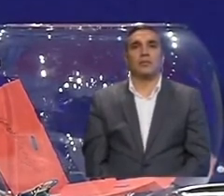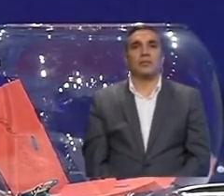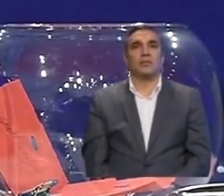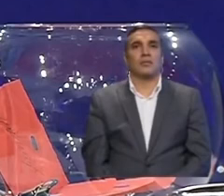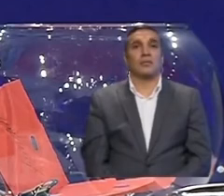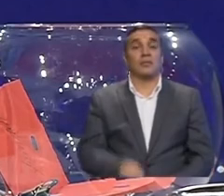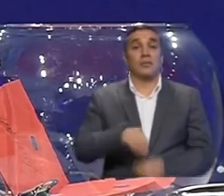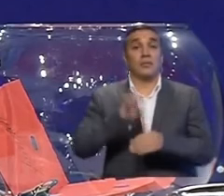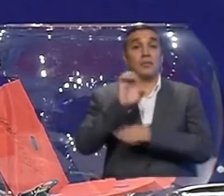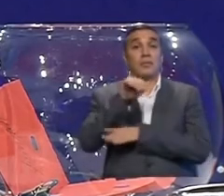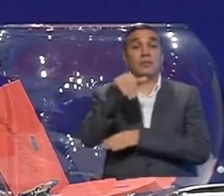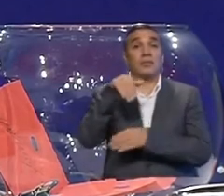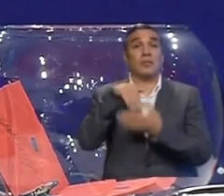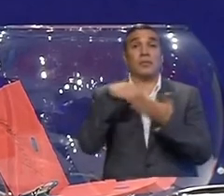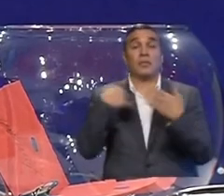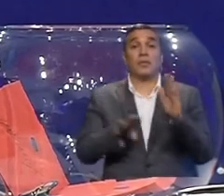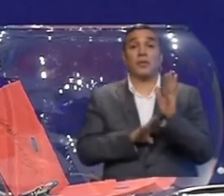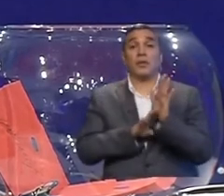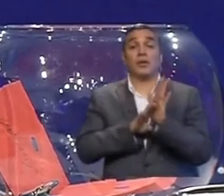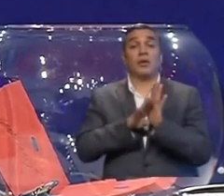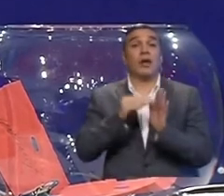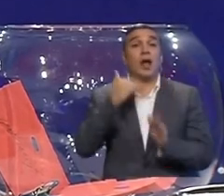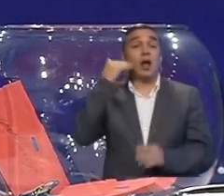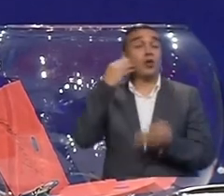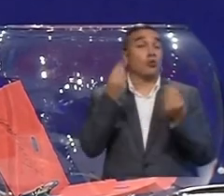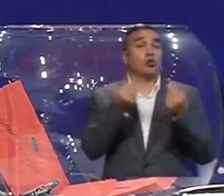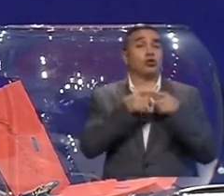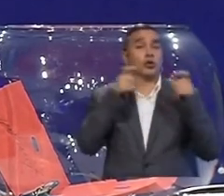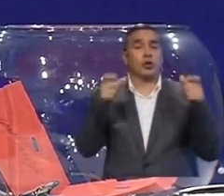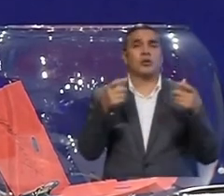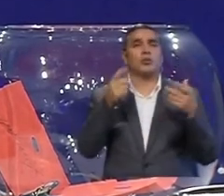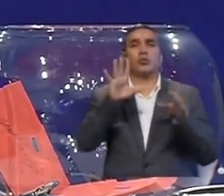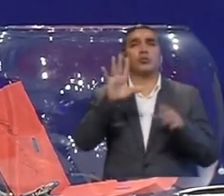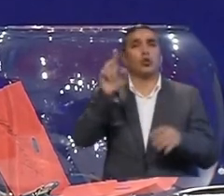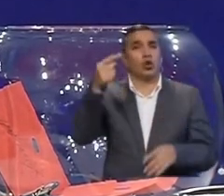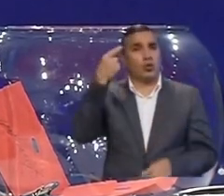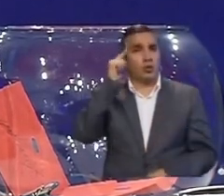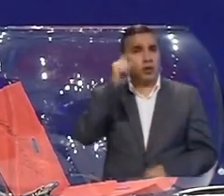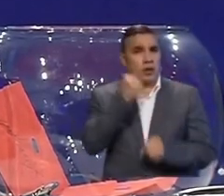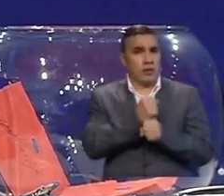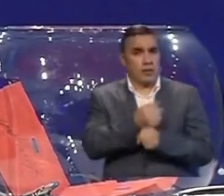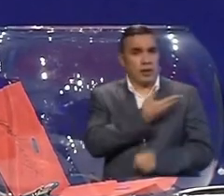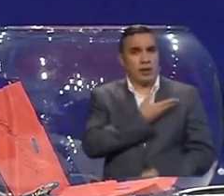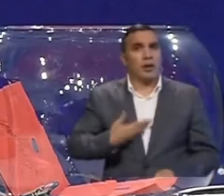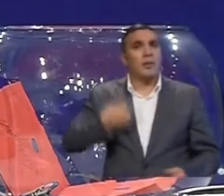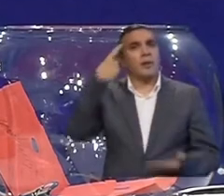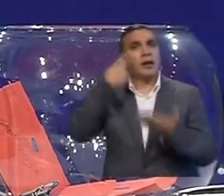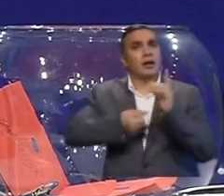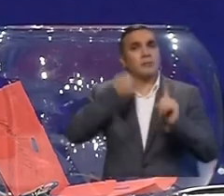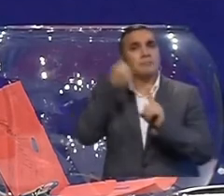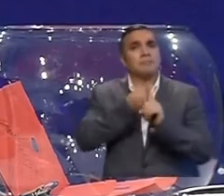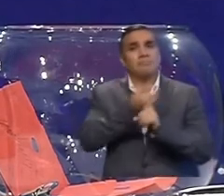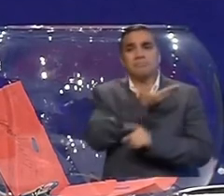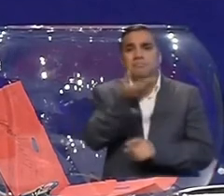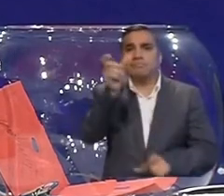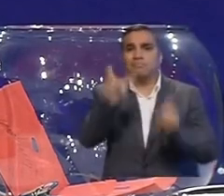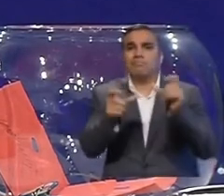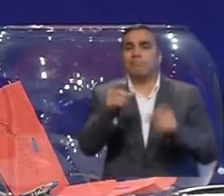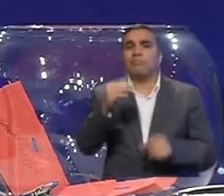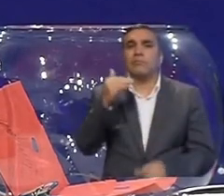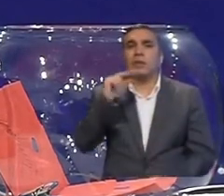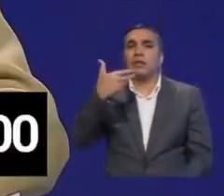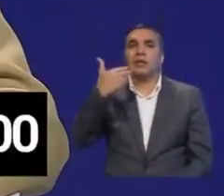El país tiene una población creciente de adultos de la tercera edad. ¿Cuál será la política de su gobierno para enfrentar la atención a este sector vulnerable de la